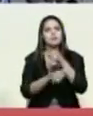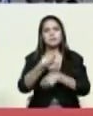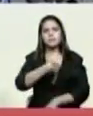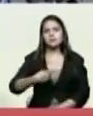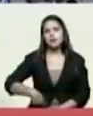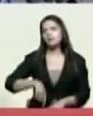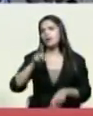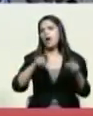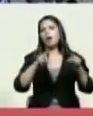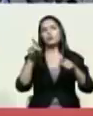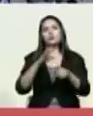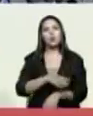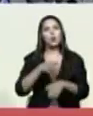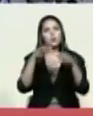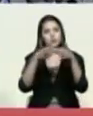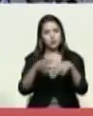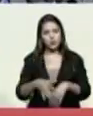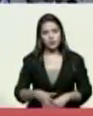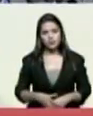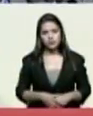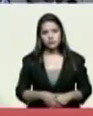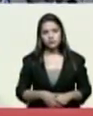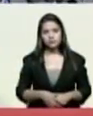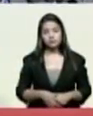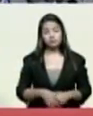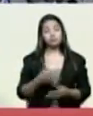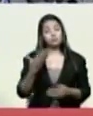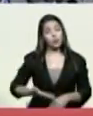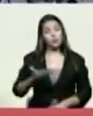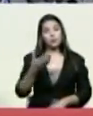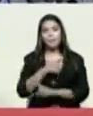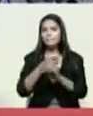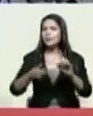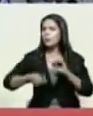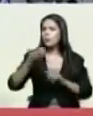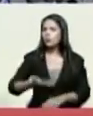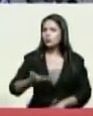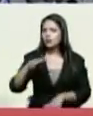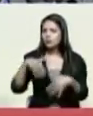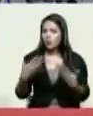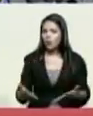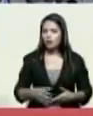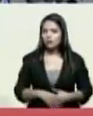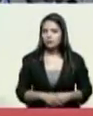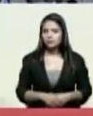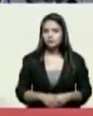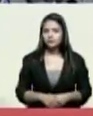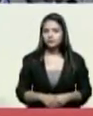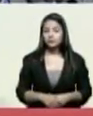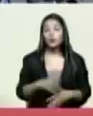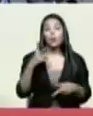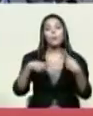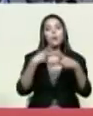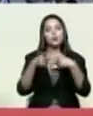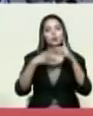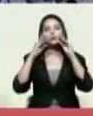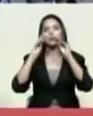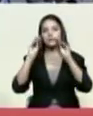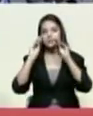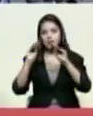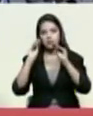distintas comisiones, es un gran paso, pero eso no es lo más importante. Es un proceso de